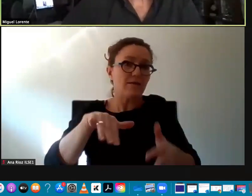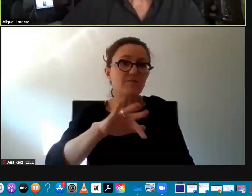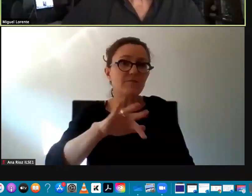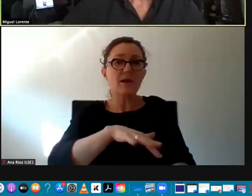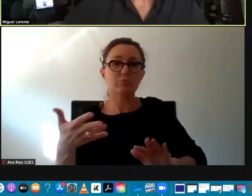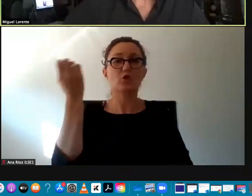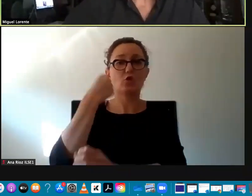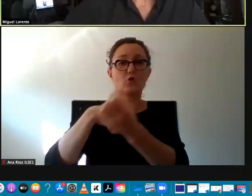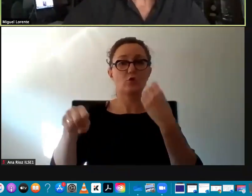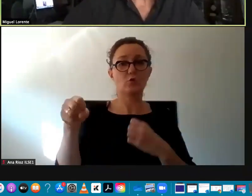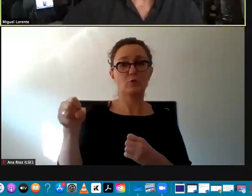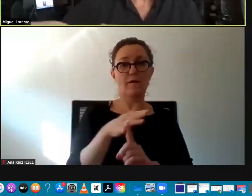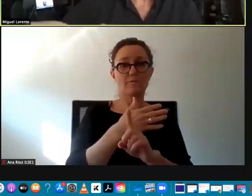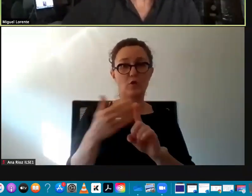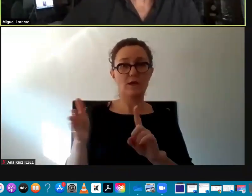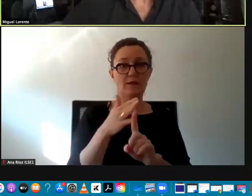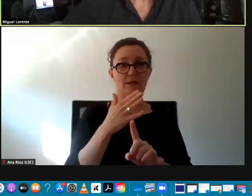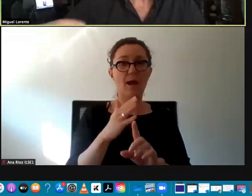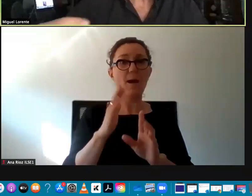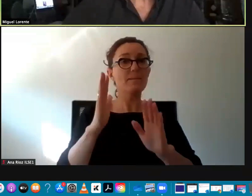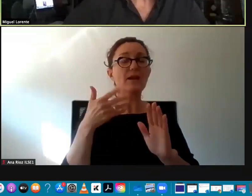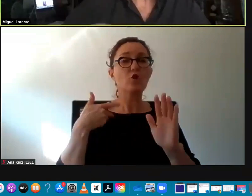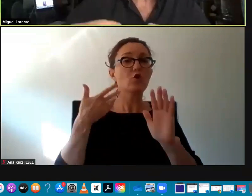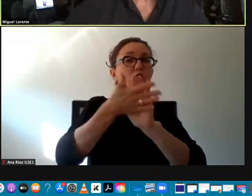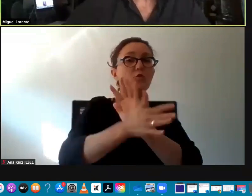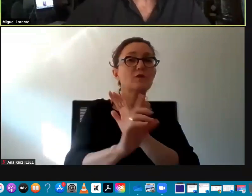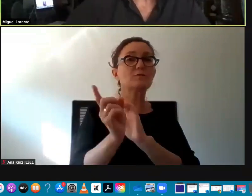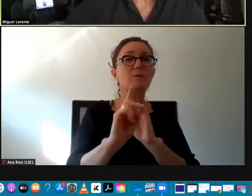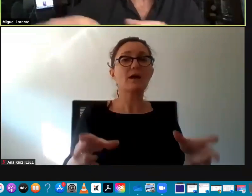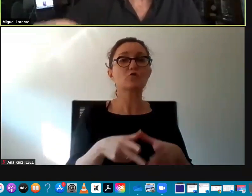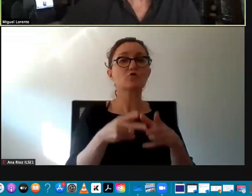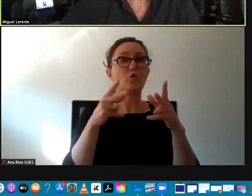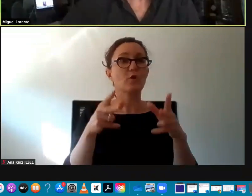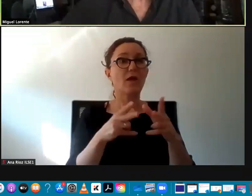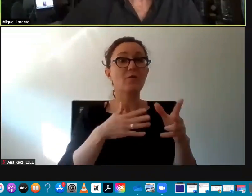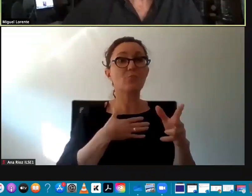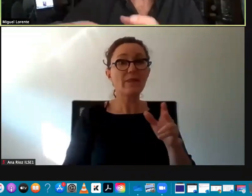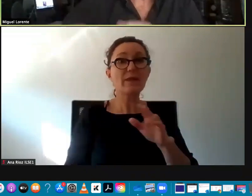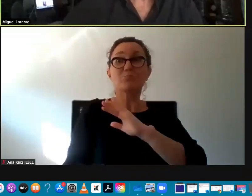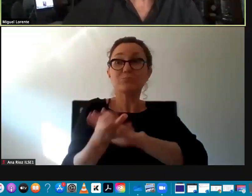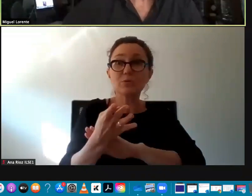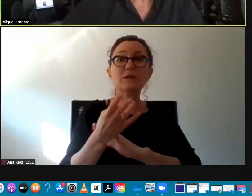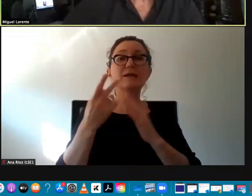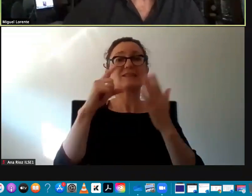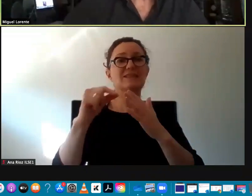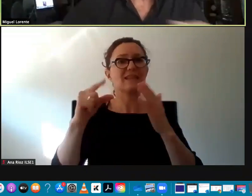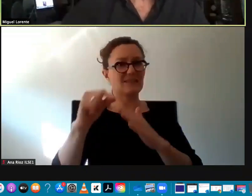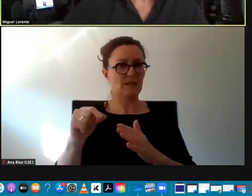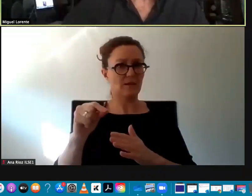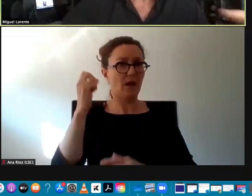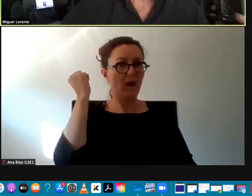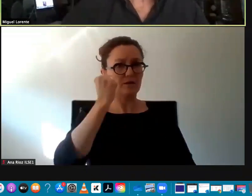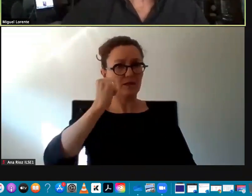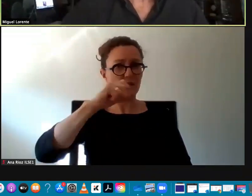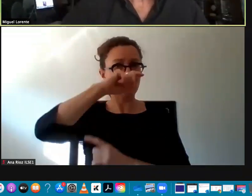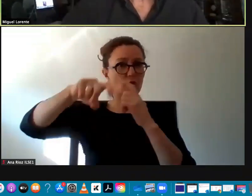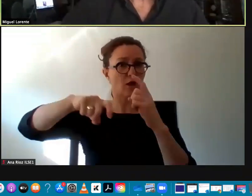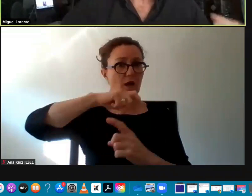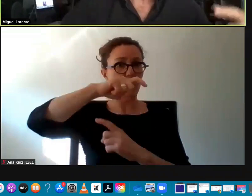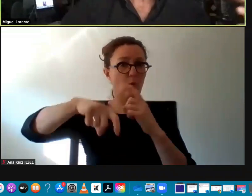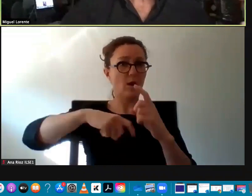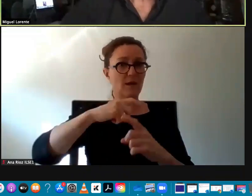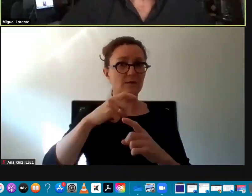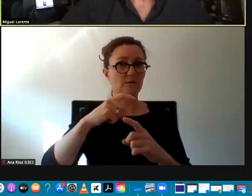sin reparar en que tenemos una sociedad capaz de generar 60 asesinos cada año desde la